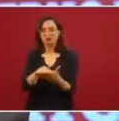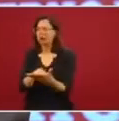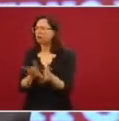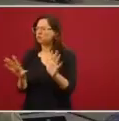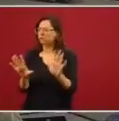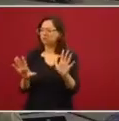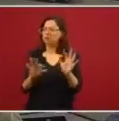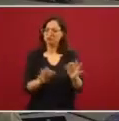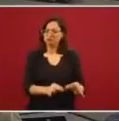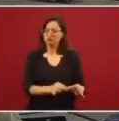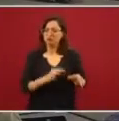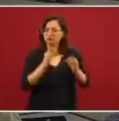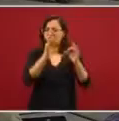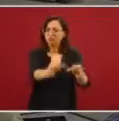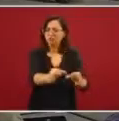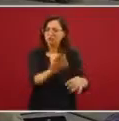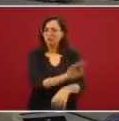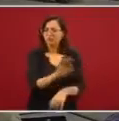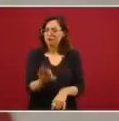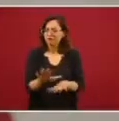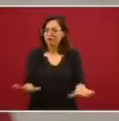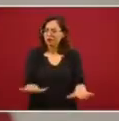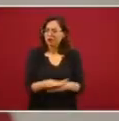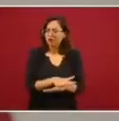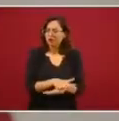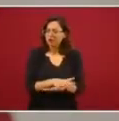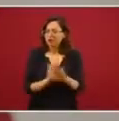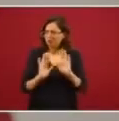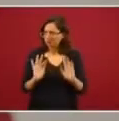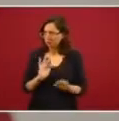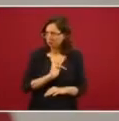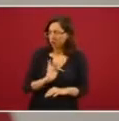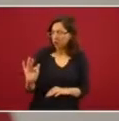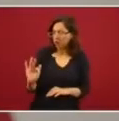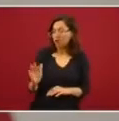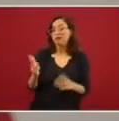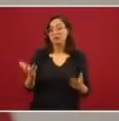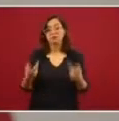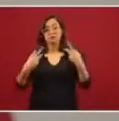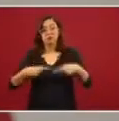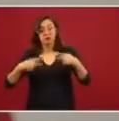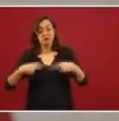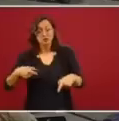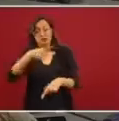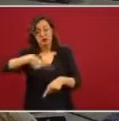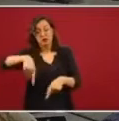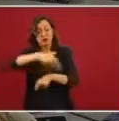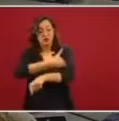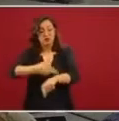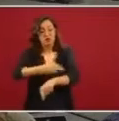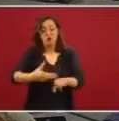las eventos entonces esto también espero para tranquilidad de todas las personas que estén involucradas en la